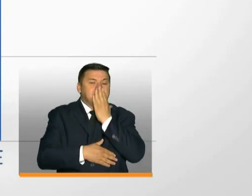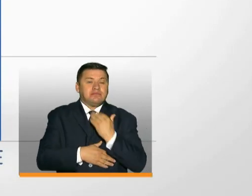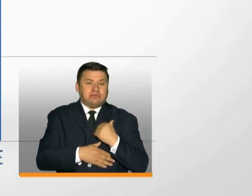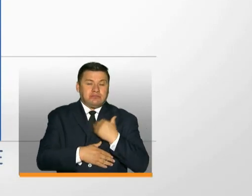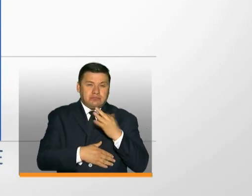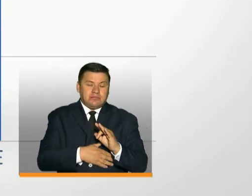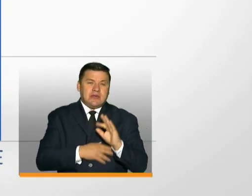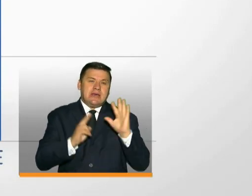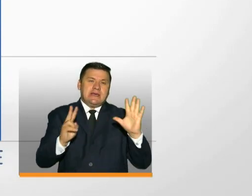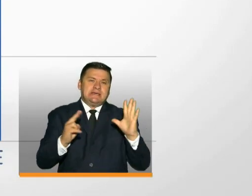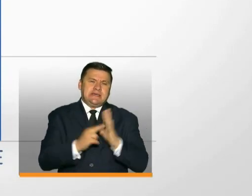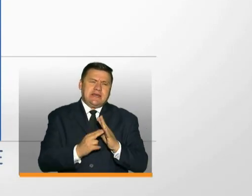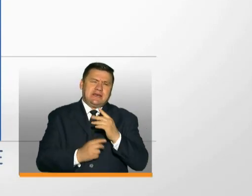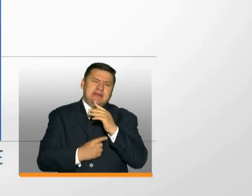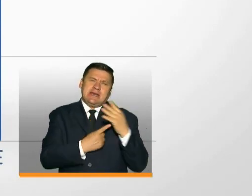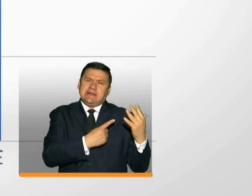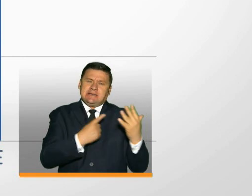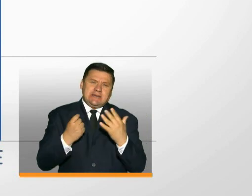estamos en